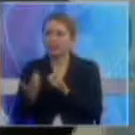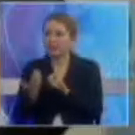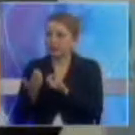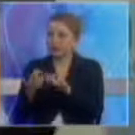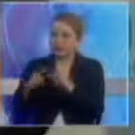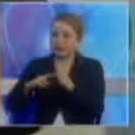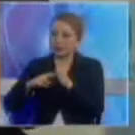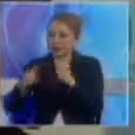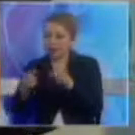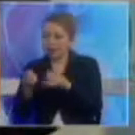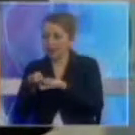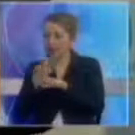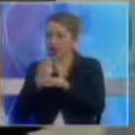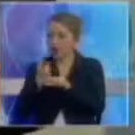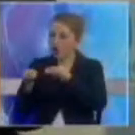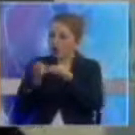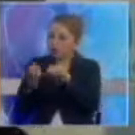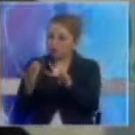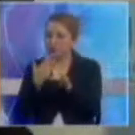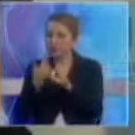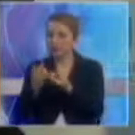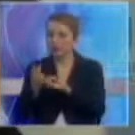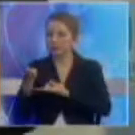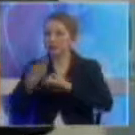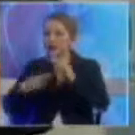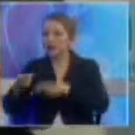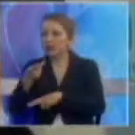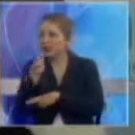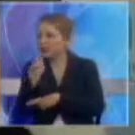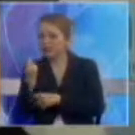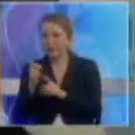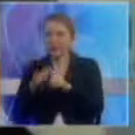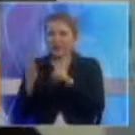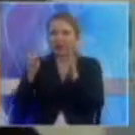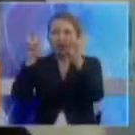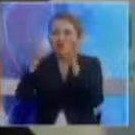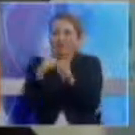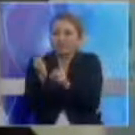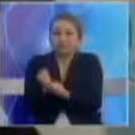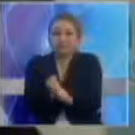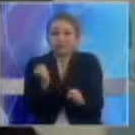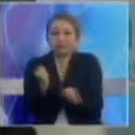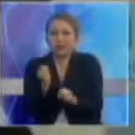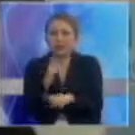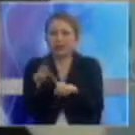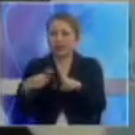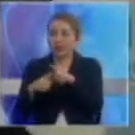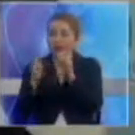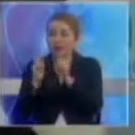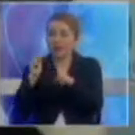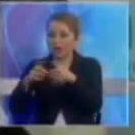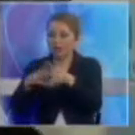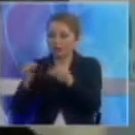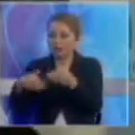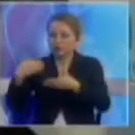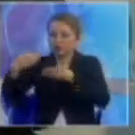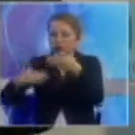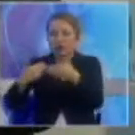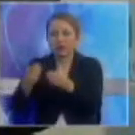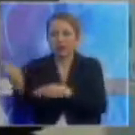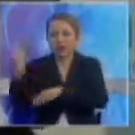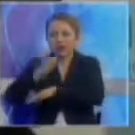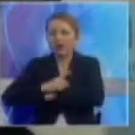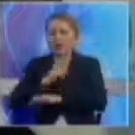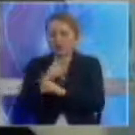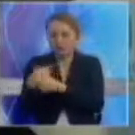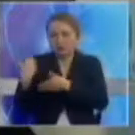la adecuación del precio de venta al público, de este tipo de ajustes que se solventarán en los próximos días,